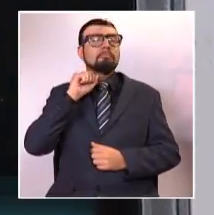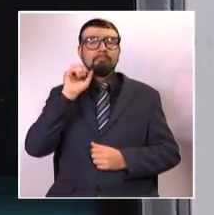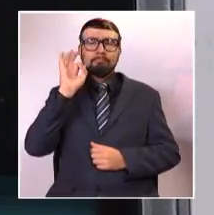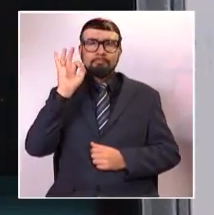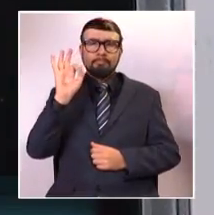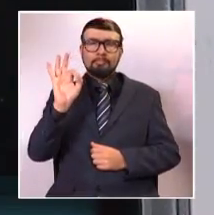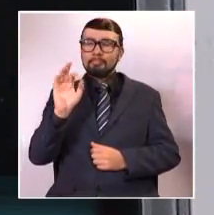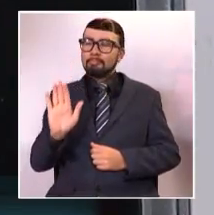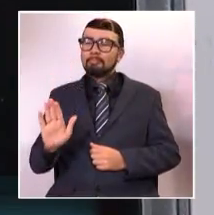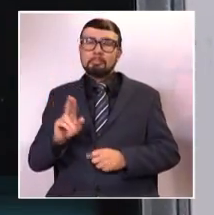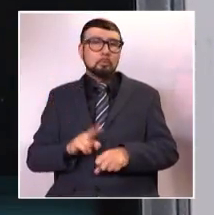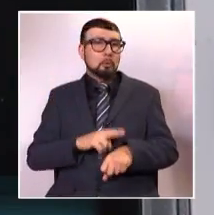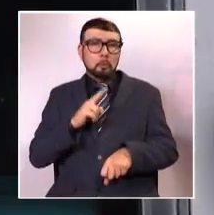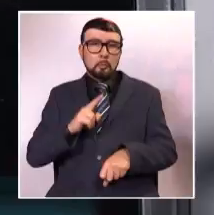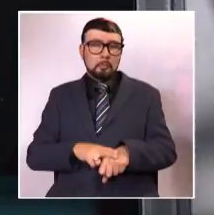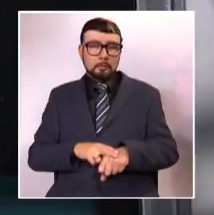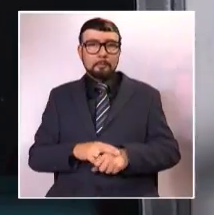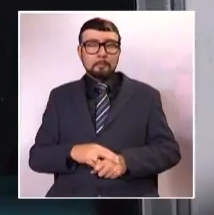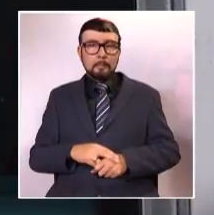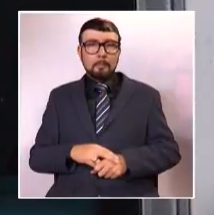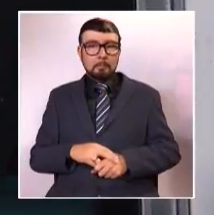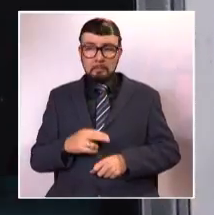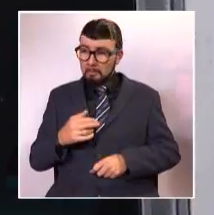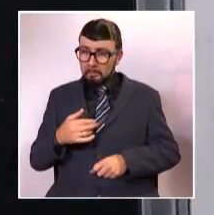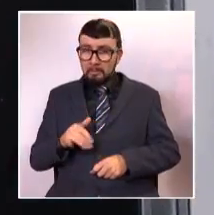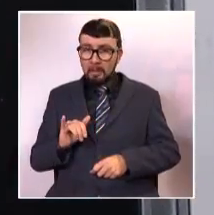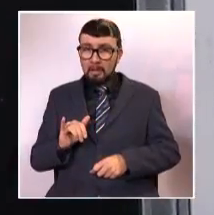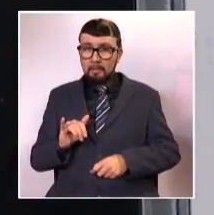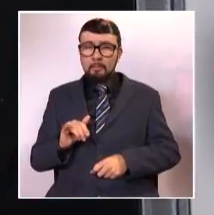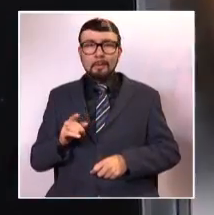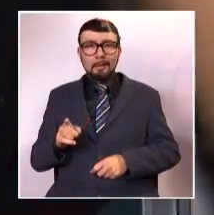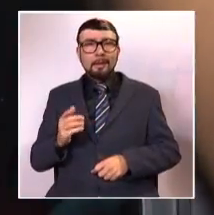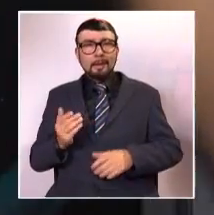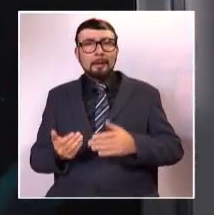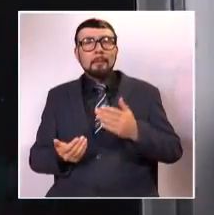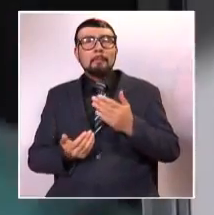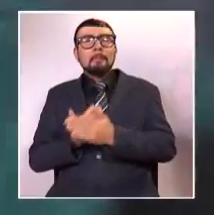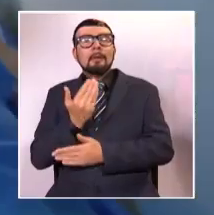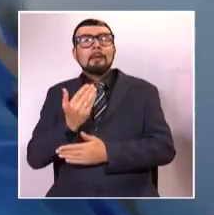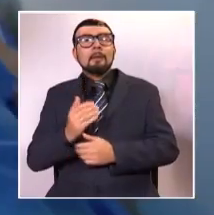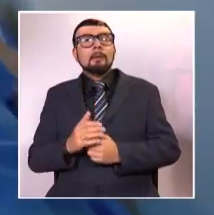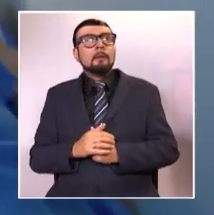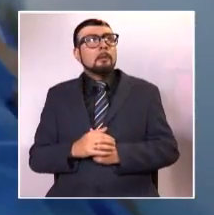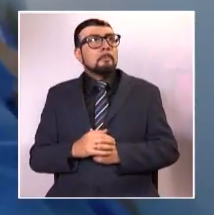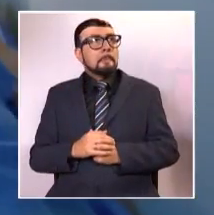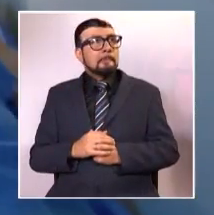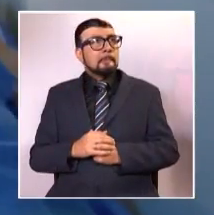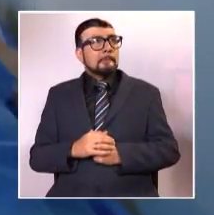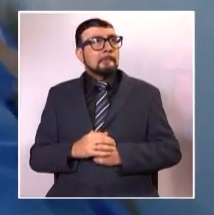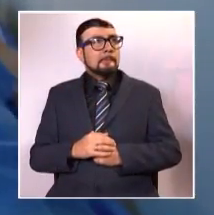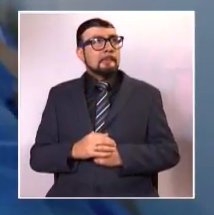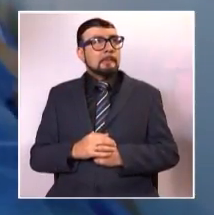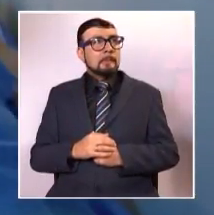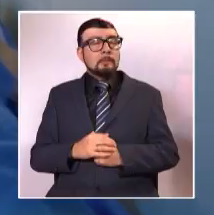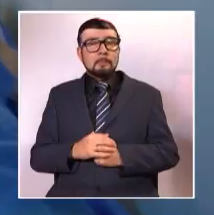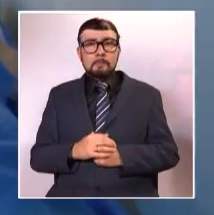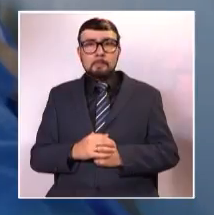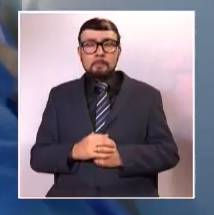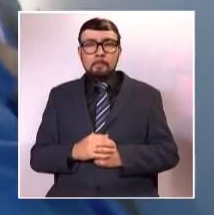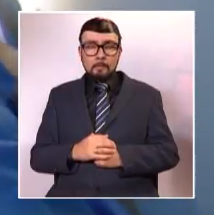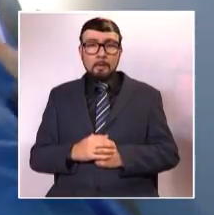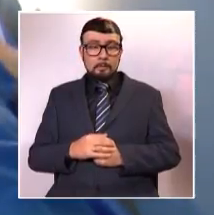completamente normales. Entonces de ahí pasamos a hacer un barrido a la parte de las